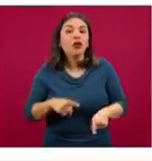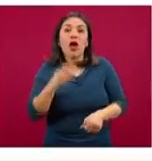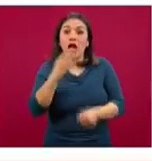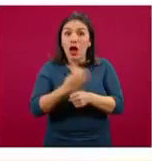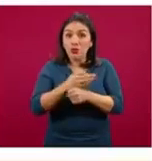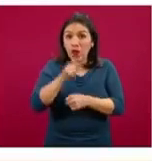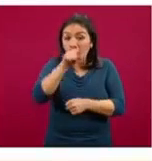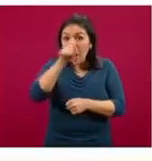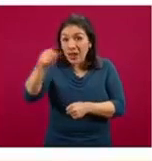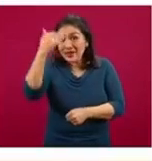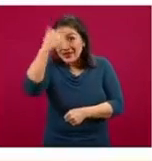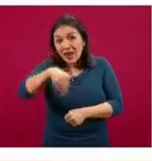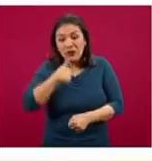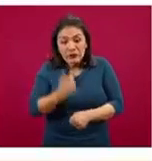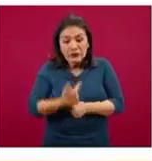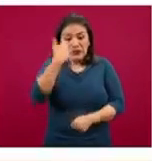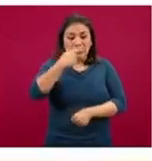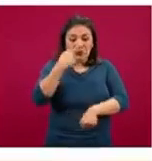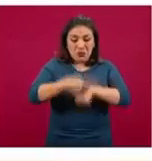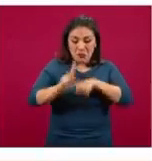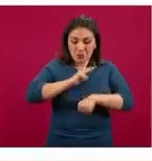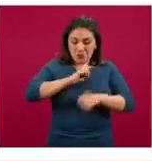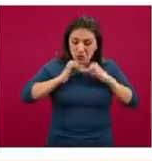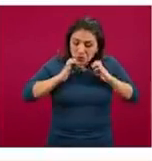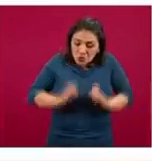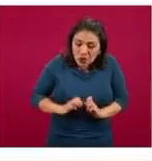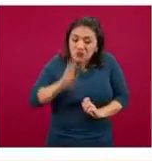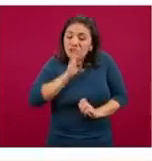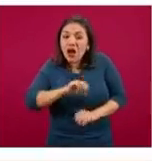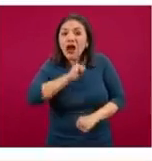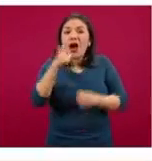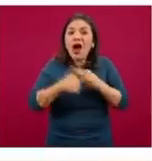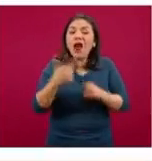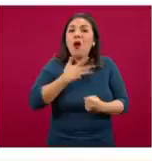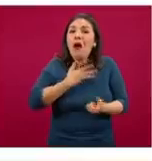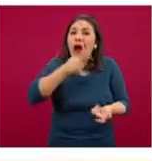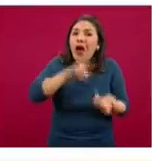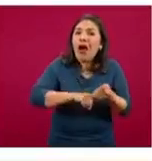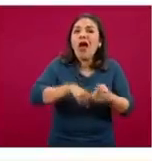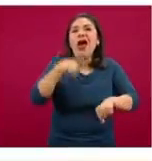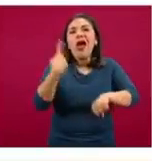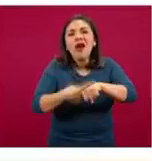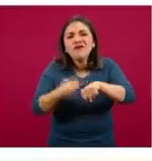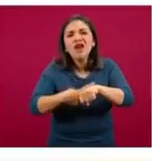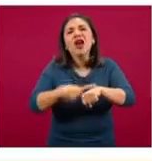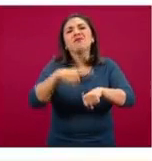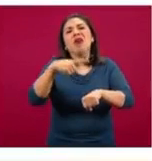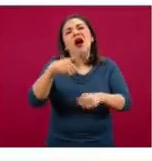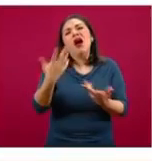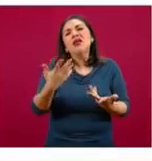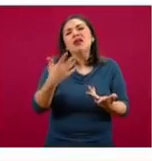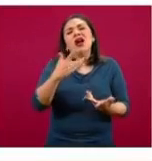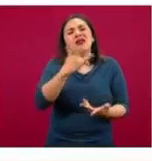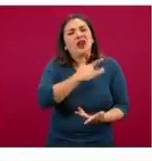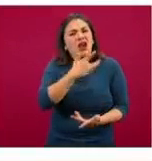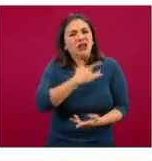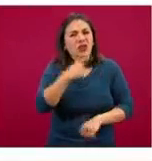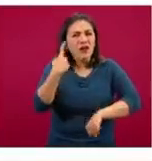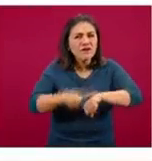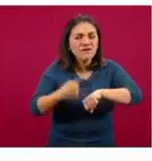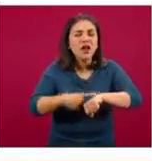estos grupos, en esta población de riesgo, principalmente aquellas que tienen las comorbilidades como enfermedades